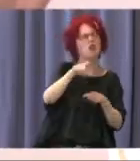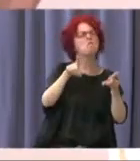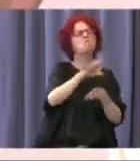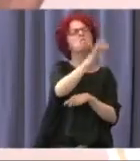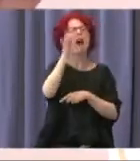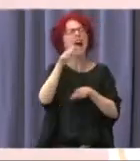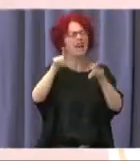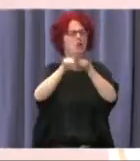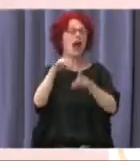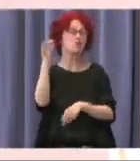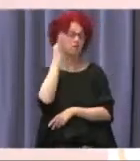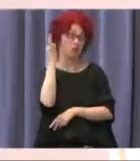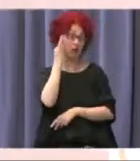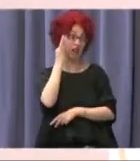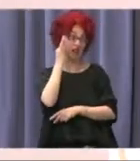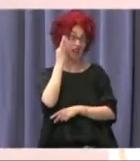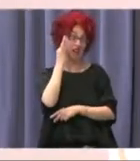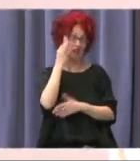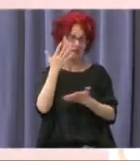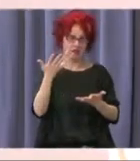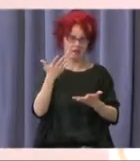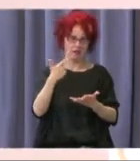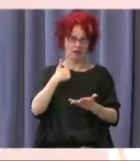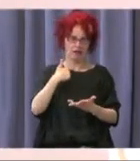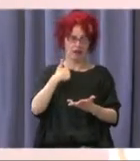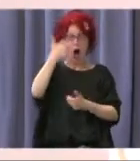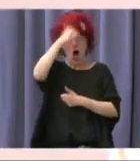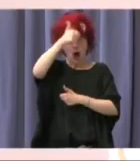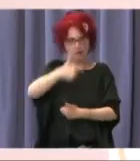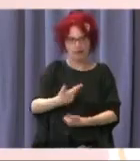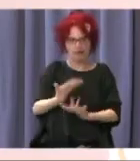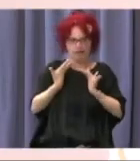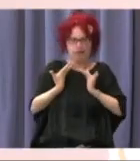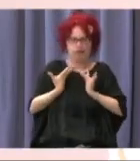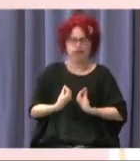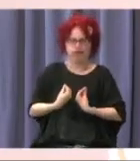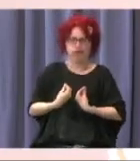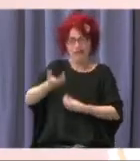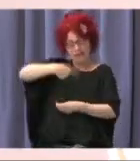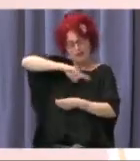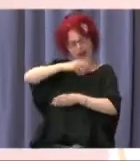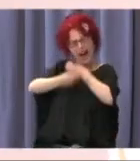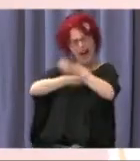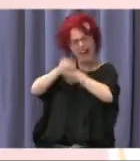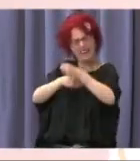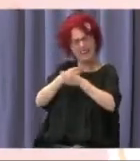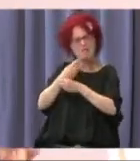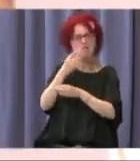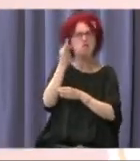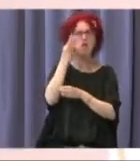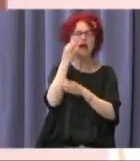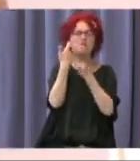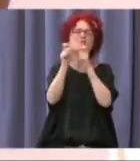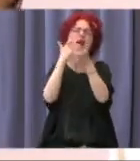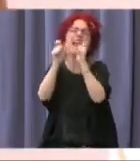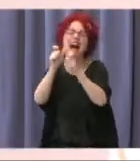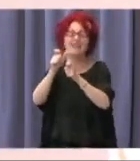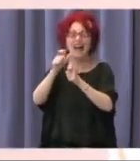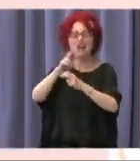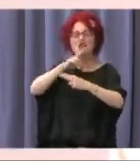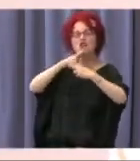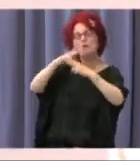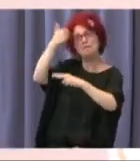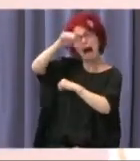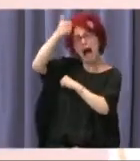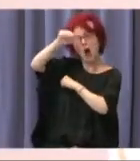la has cargado. No podemos hacer al revés, es decir, no nos vale insultar A una mujer en masculino no se hace. ¿Por qué? Porque